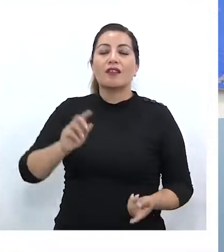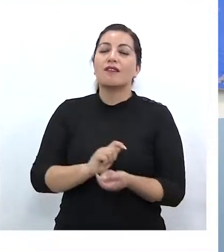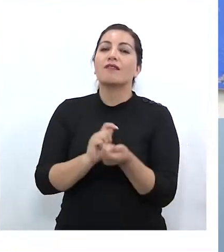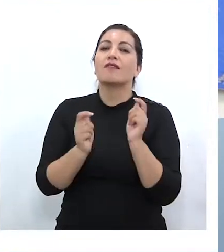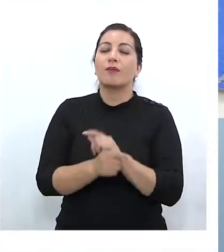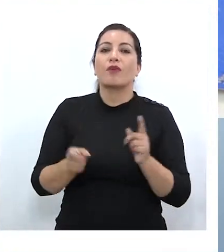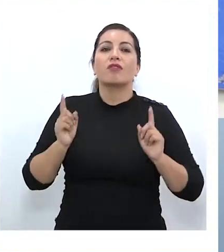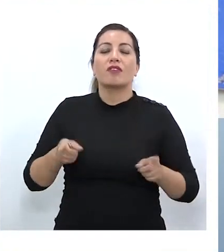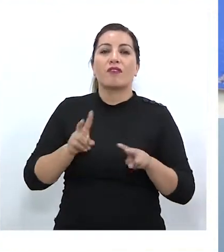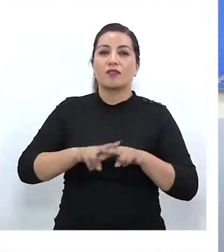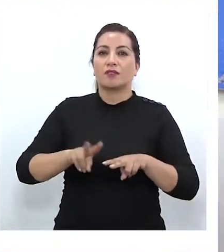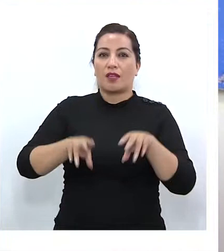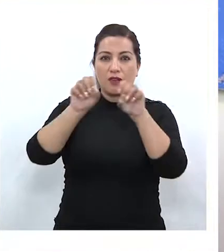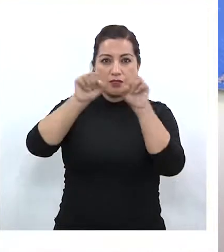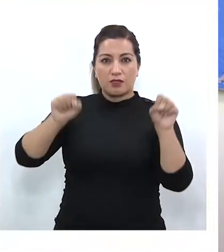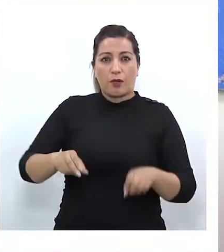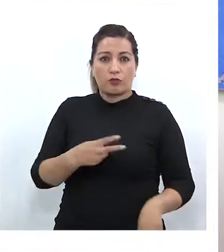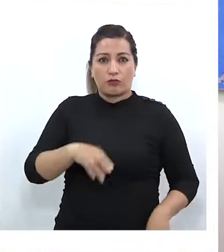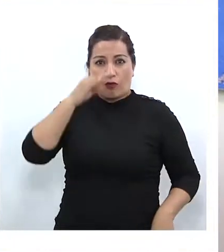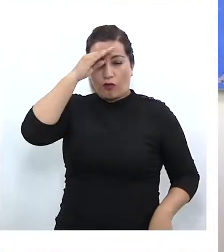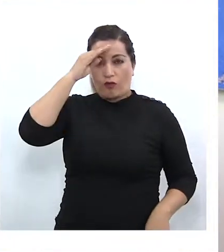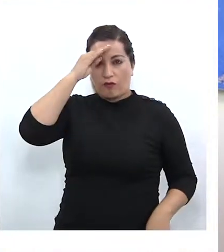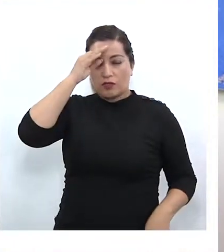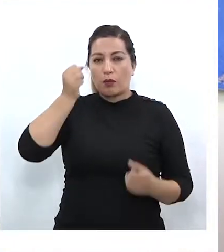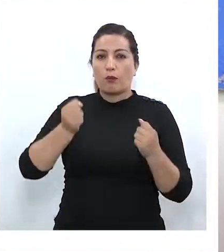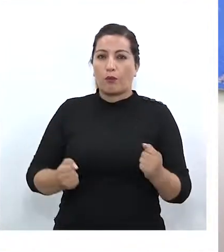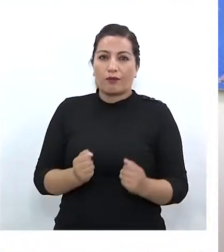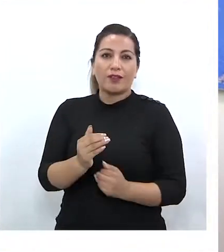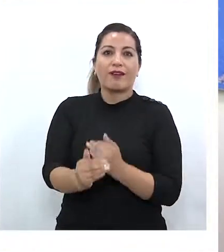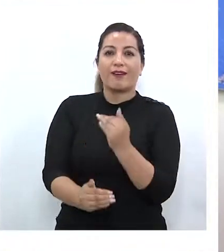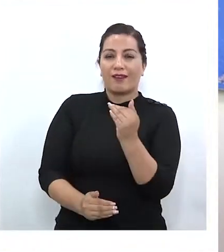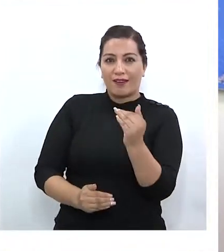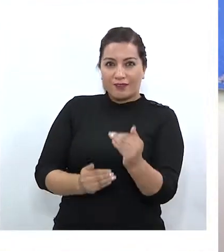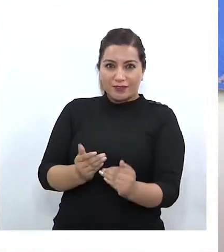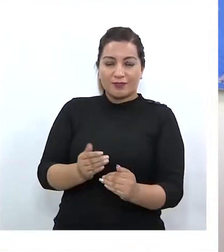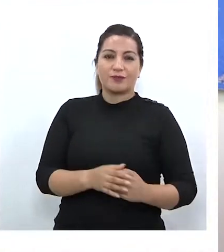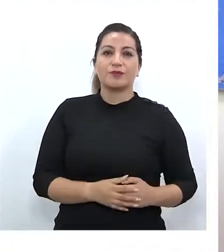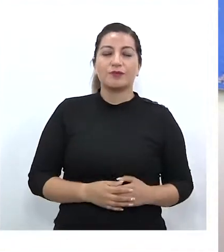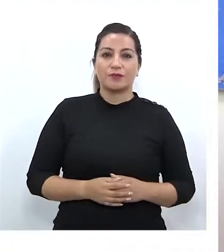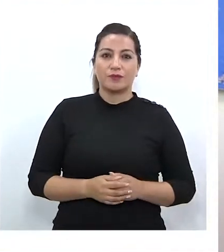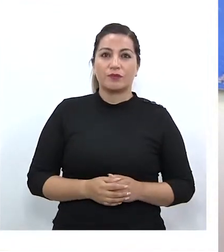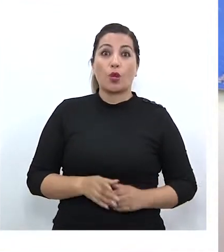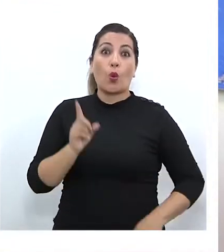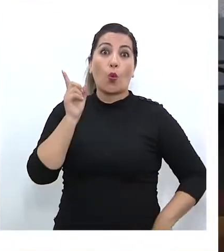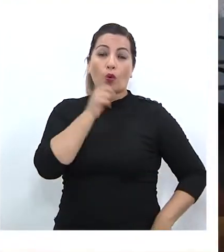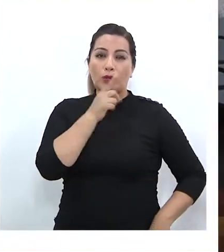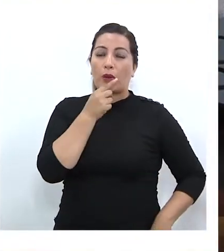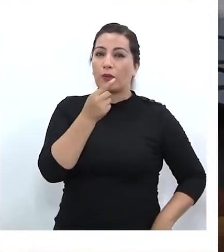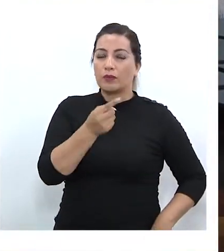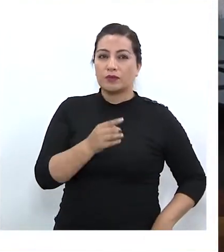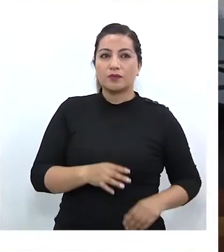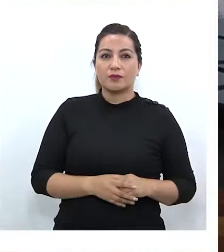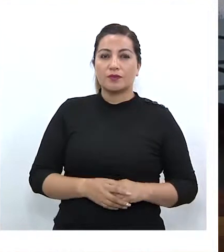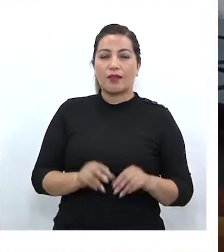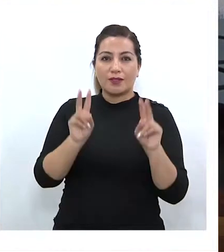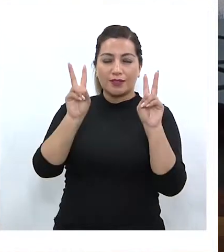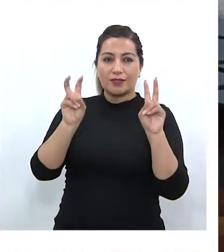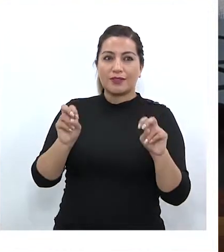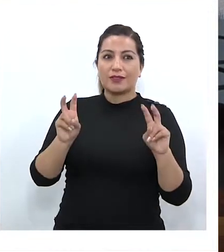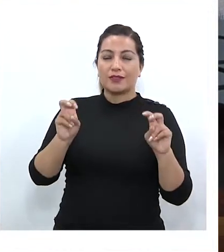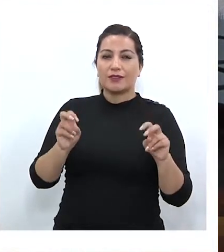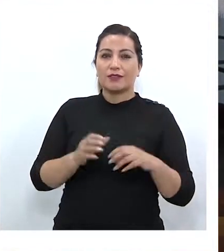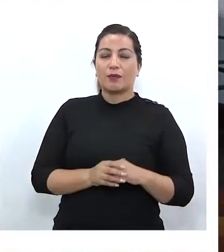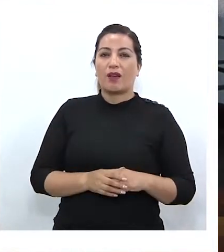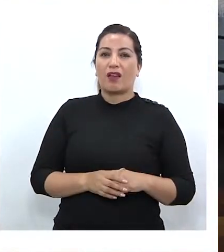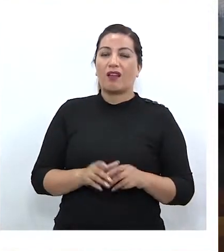cambios necesarios al sistema, y en ese sentido estamos confiados de que vamos a poder seguir avanzando. Por último, subsecretario, el tema de